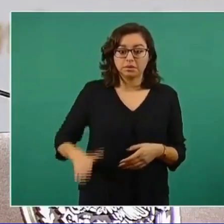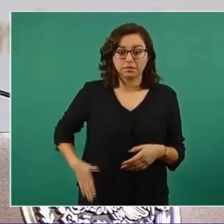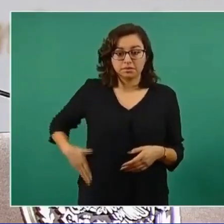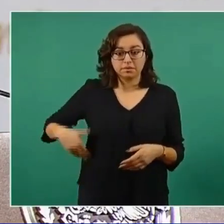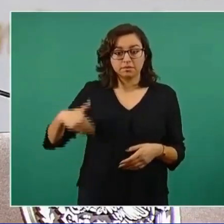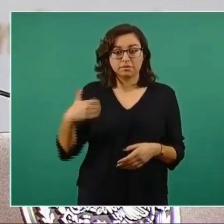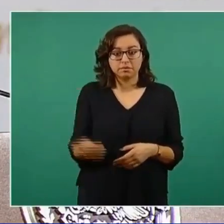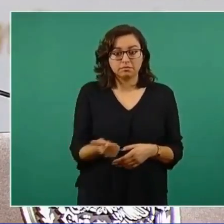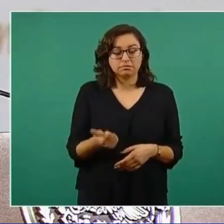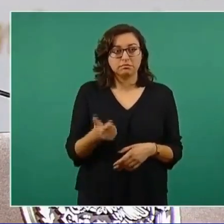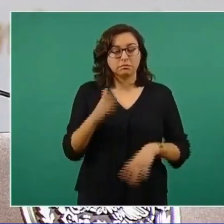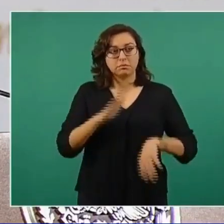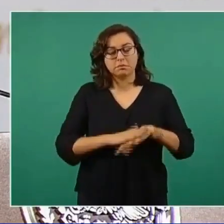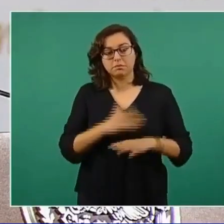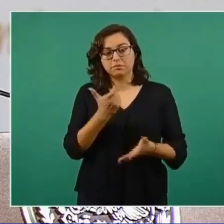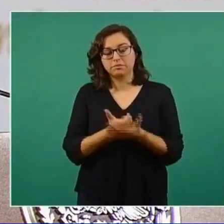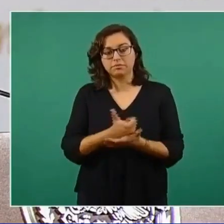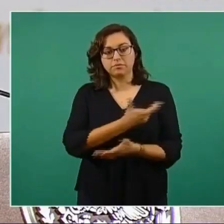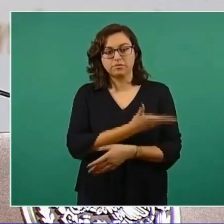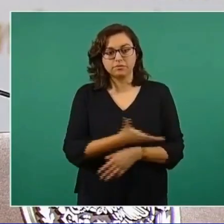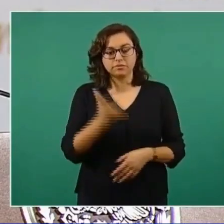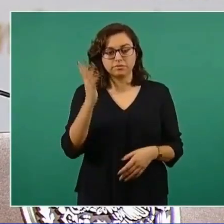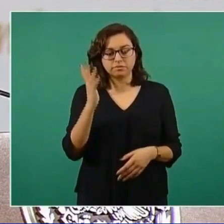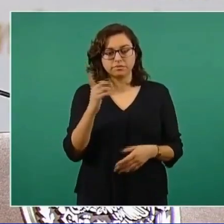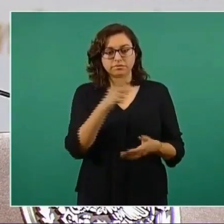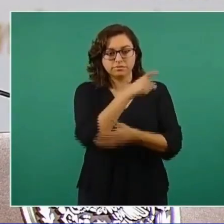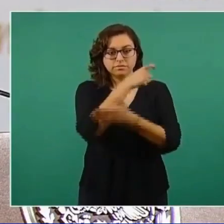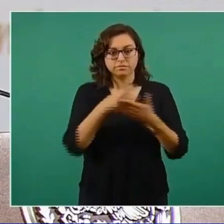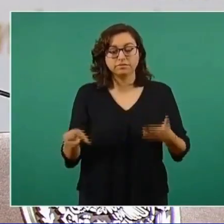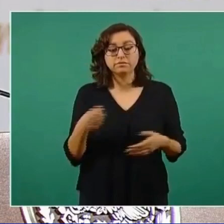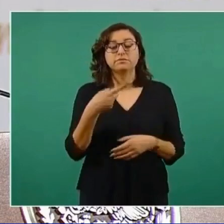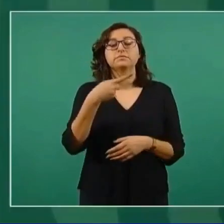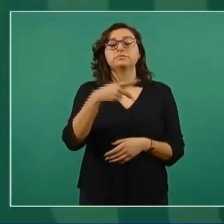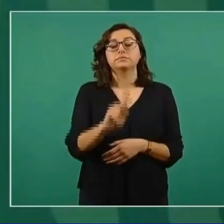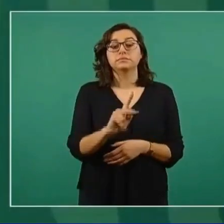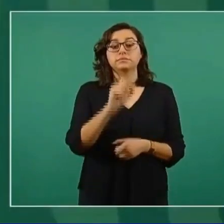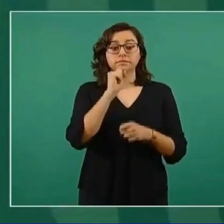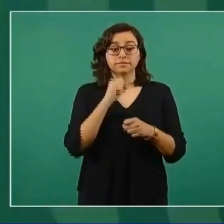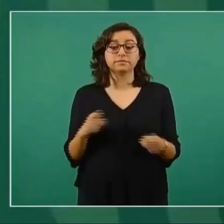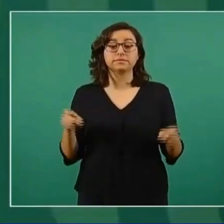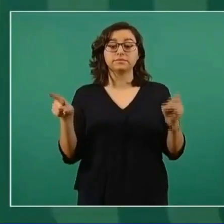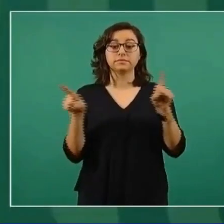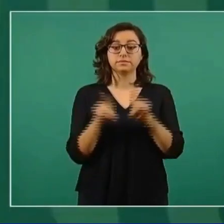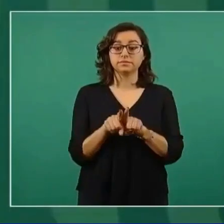que hay que pagar más por la compra de la gasolina, pero también